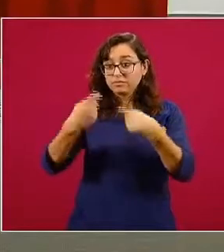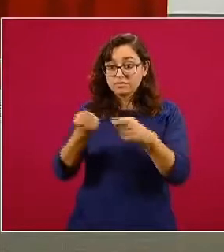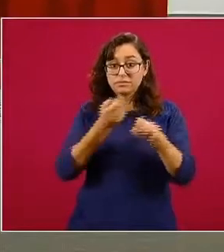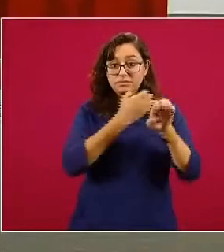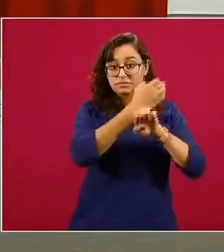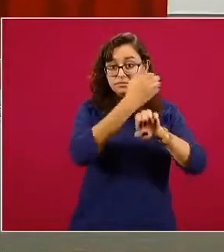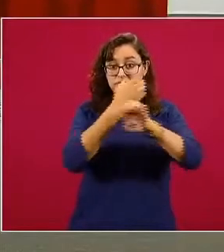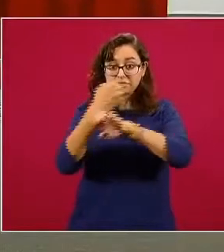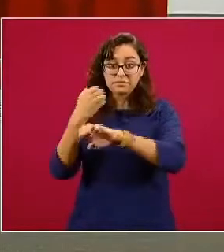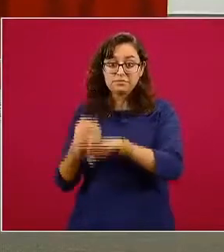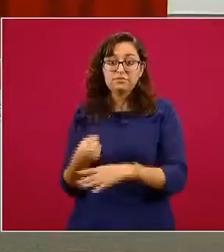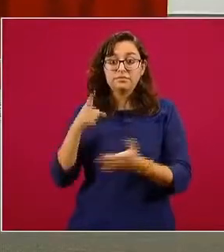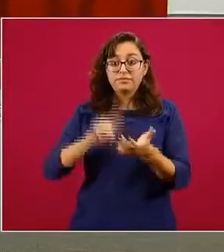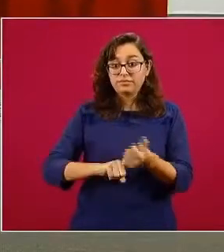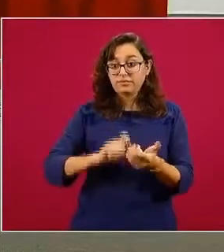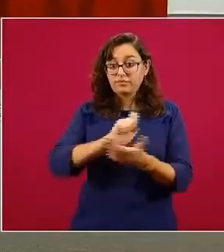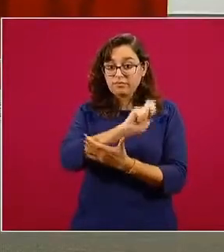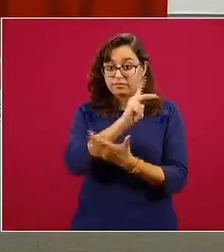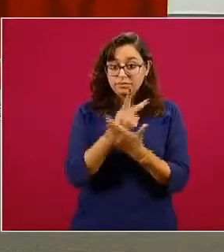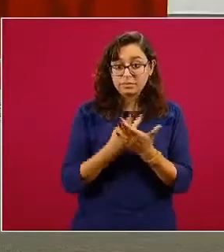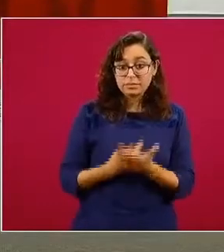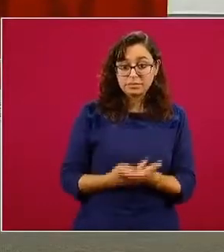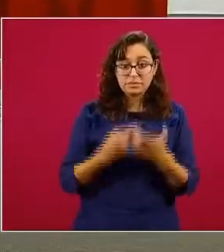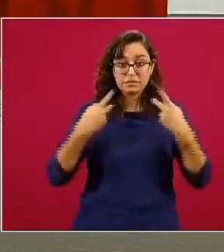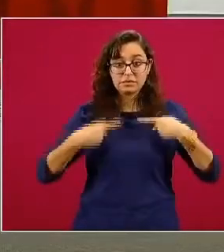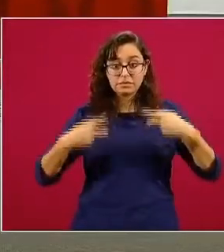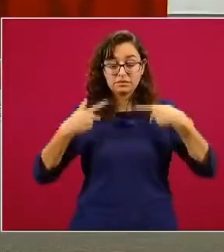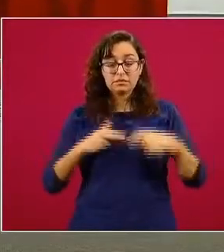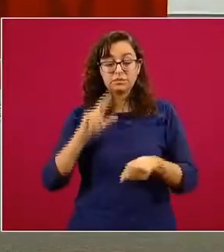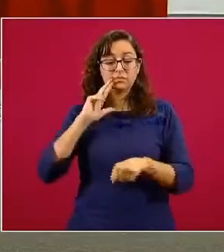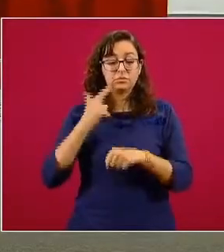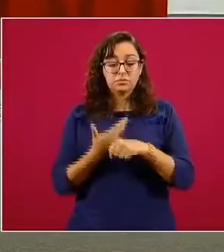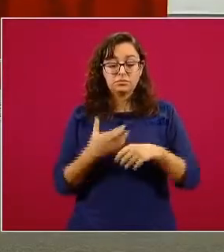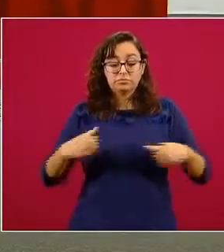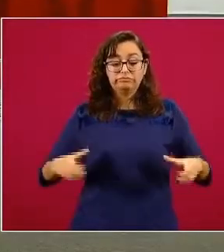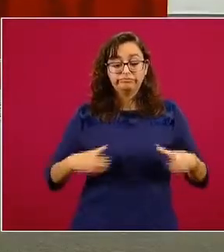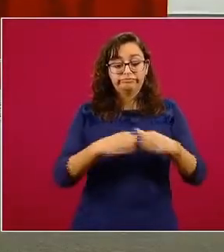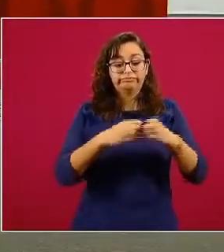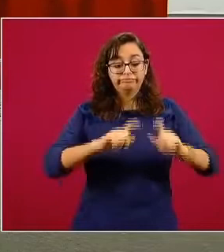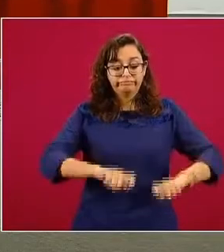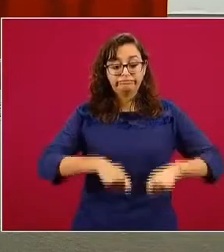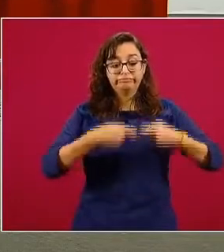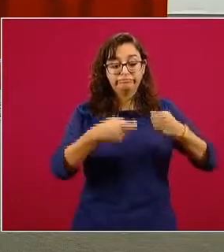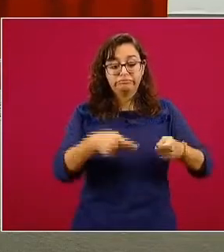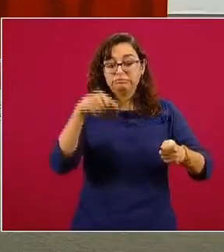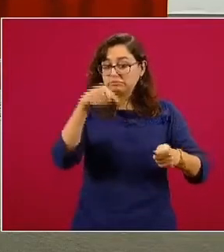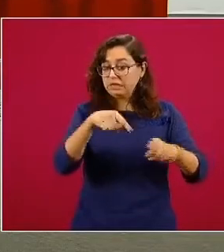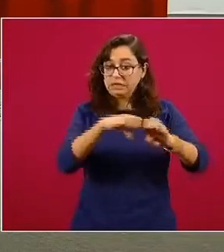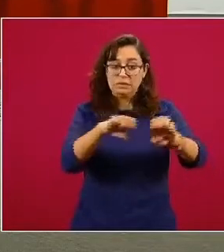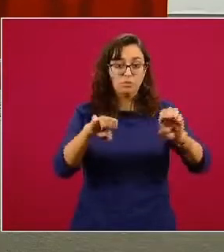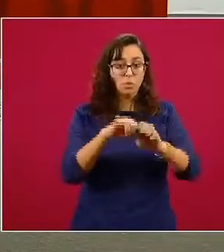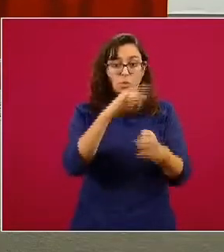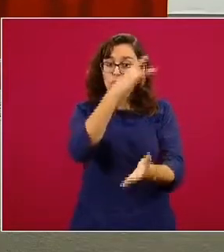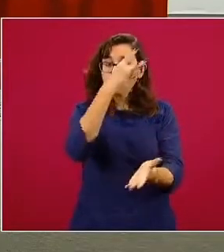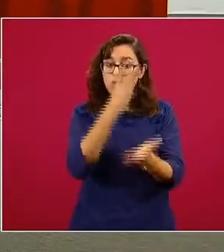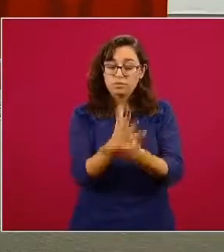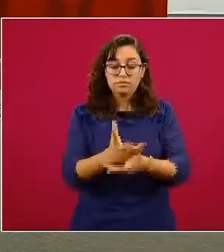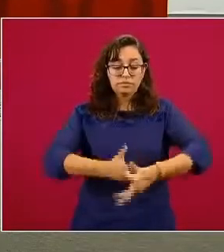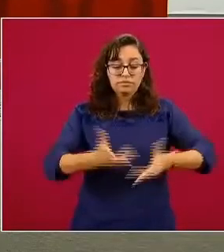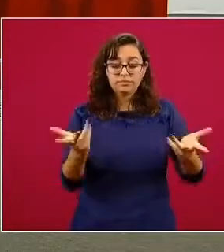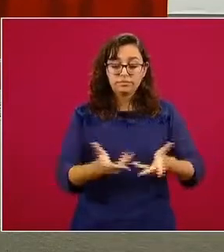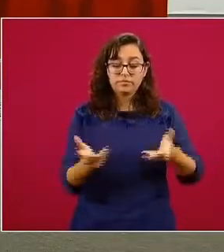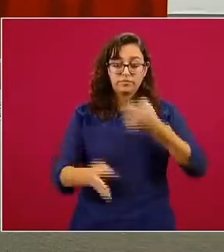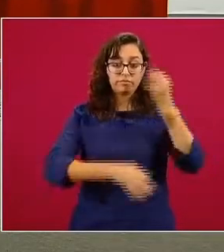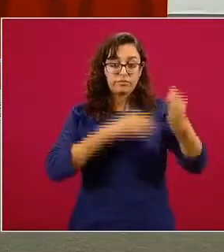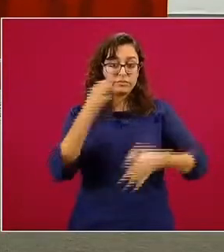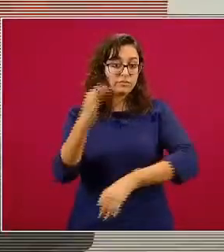cuentan con programas, es decir, con personas responsables y un equipo que se encarga precisamente de llevar a cabo